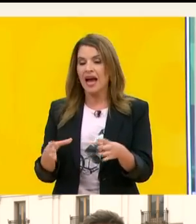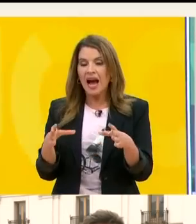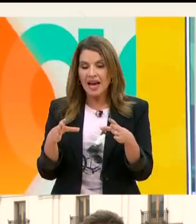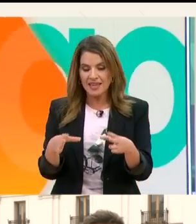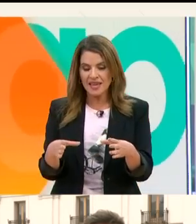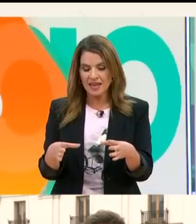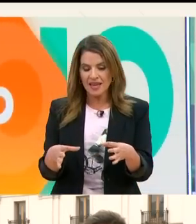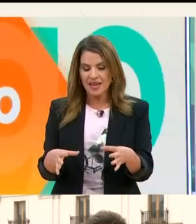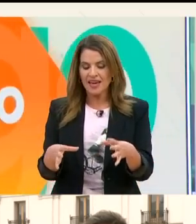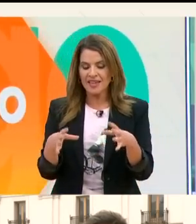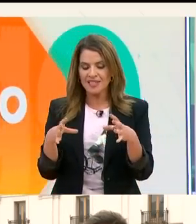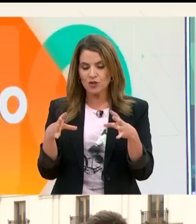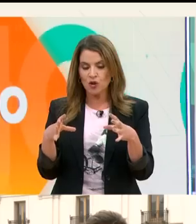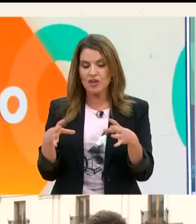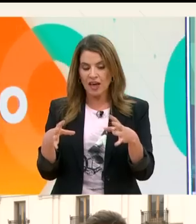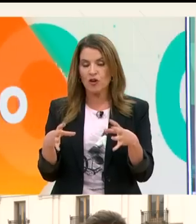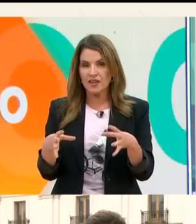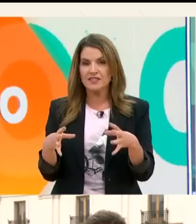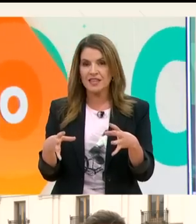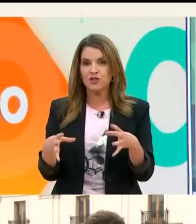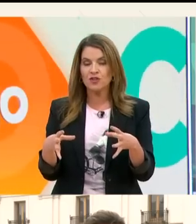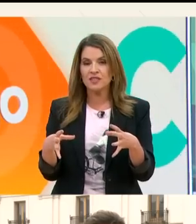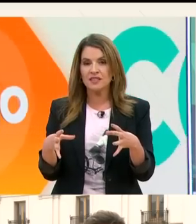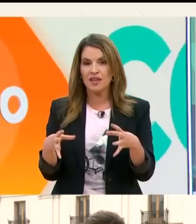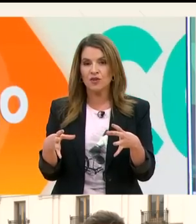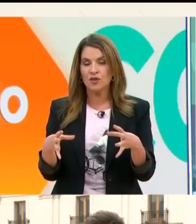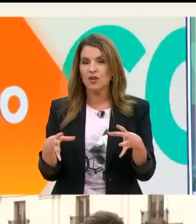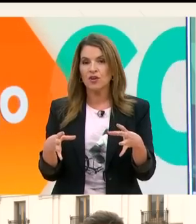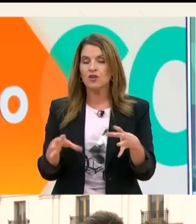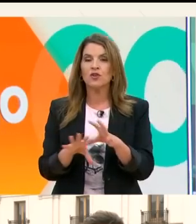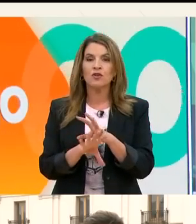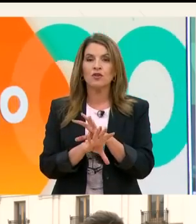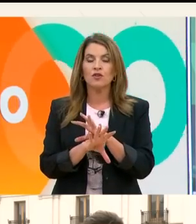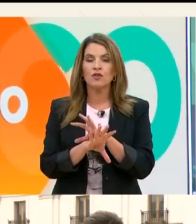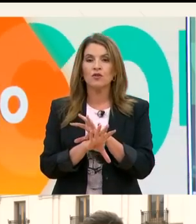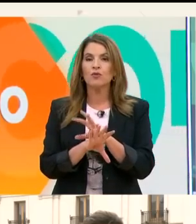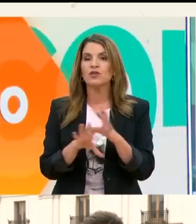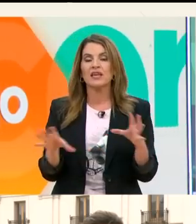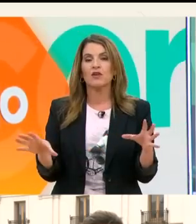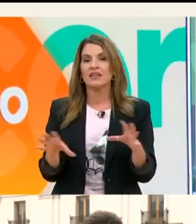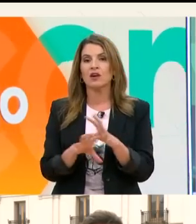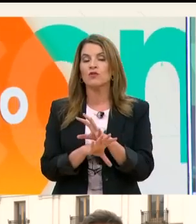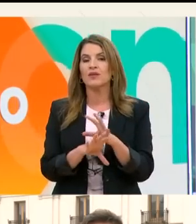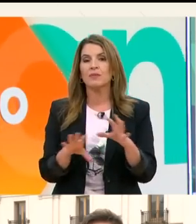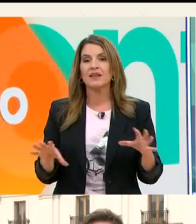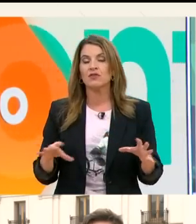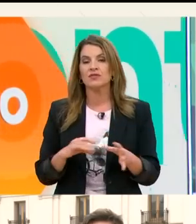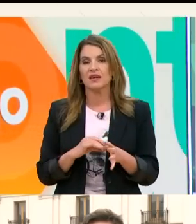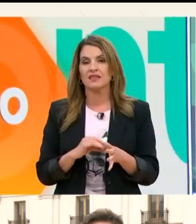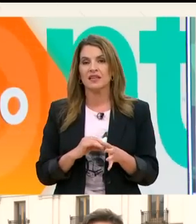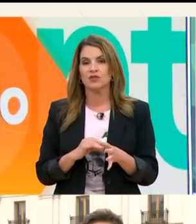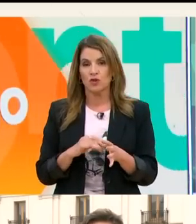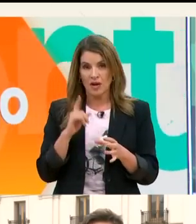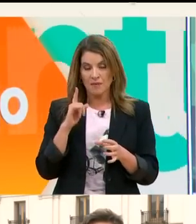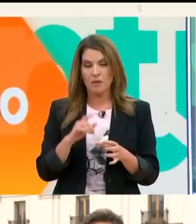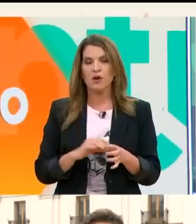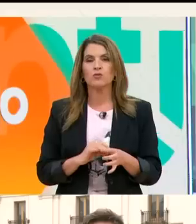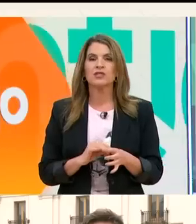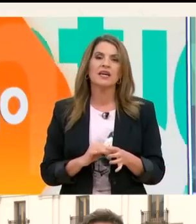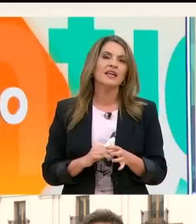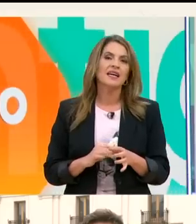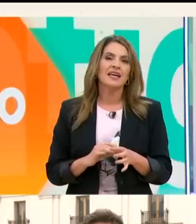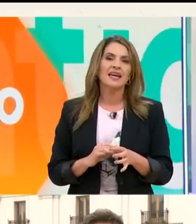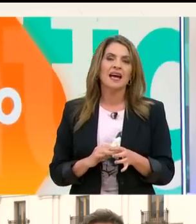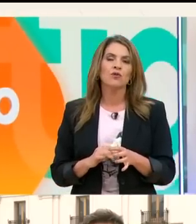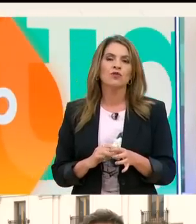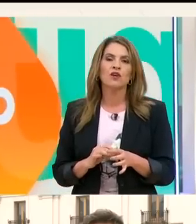social. Allí, en ese todo radio del centro de Santiago, no hubo Estado, el Estado no fue capaz de contrarrestar eso. Vamos a